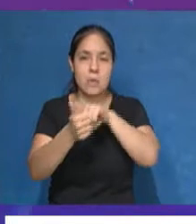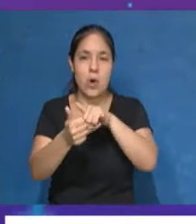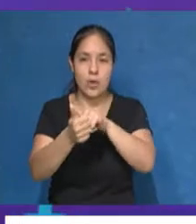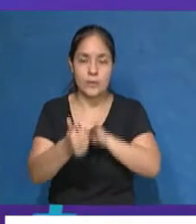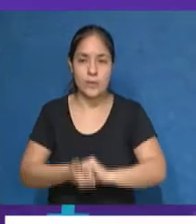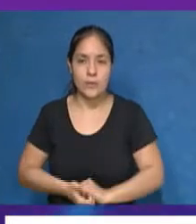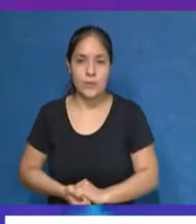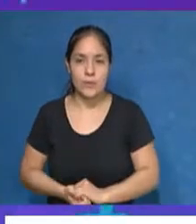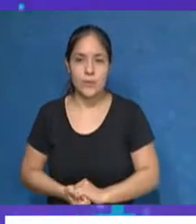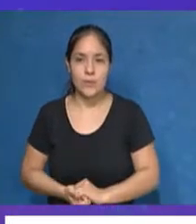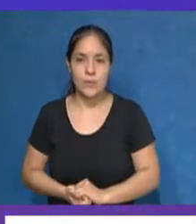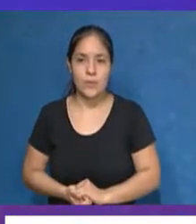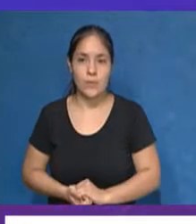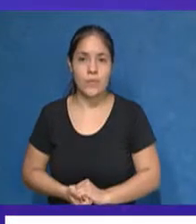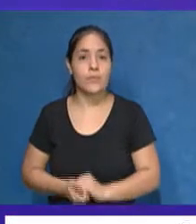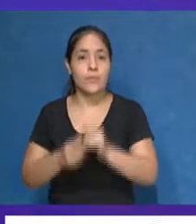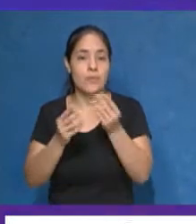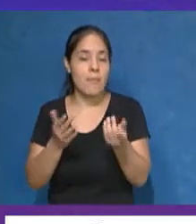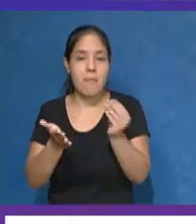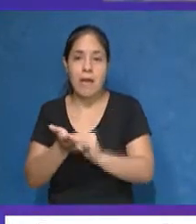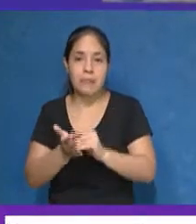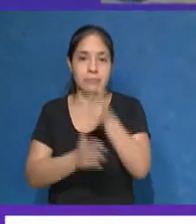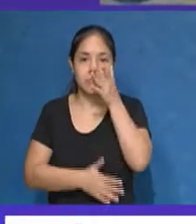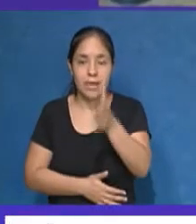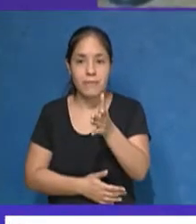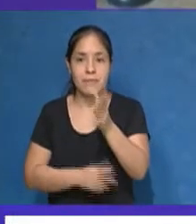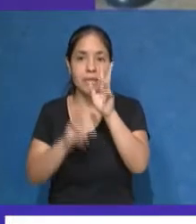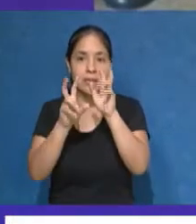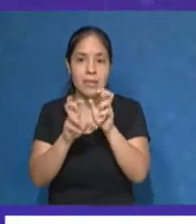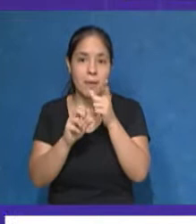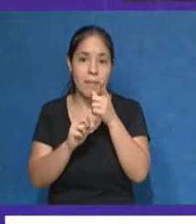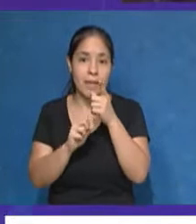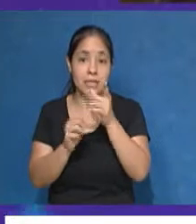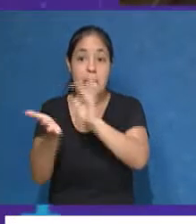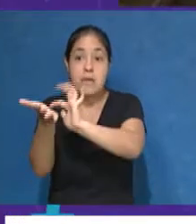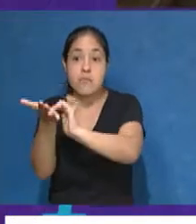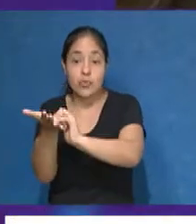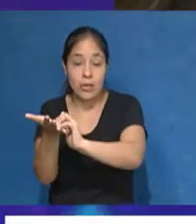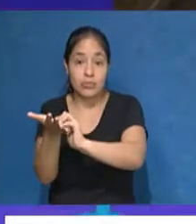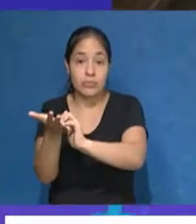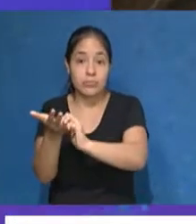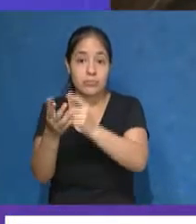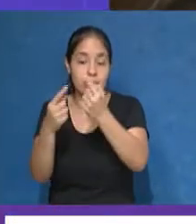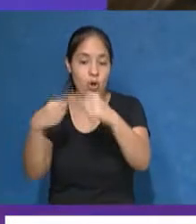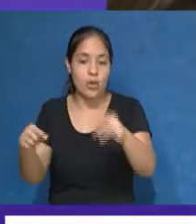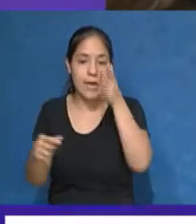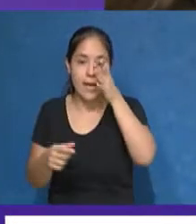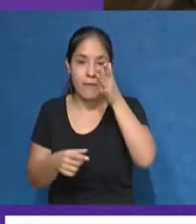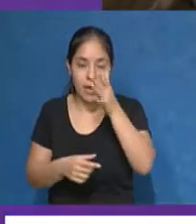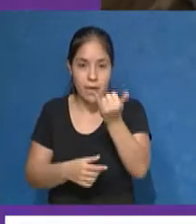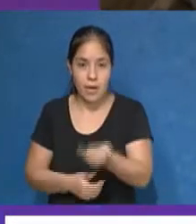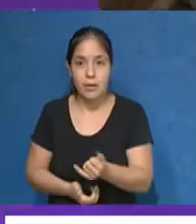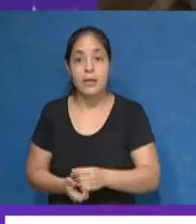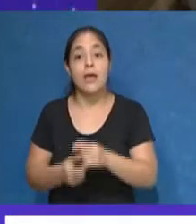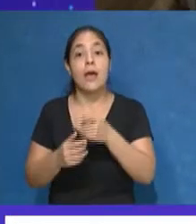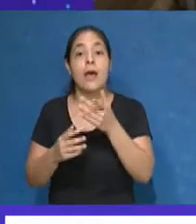y con algunos agravantes a la hora de realizarles las imputaciones. Por el momento se han realizado